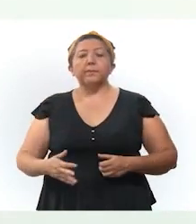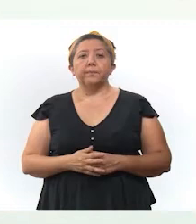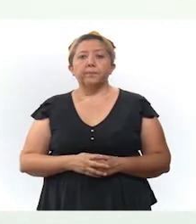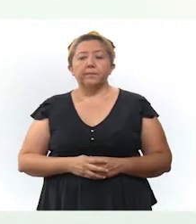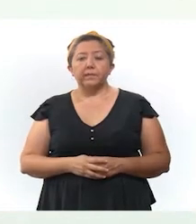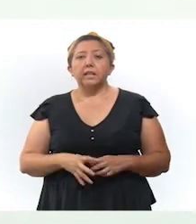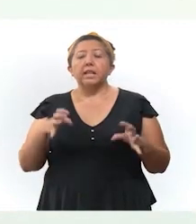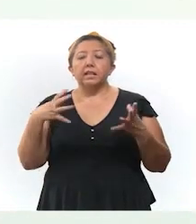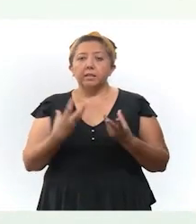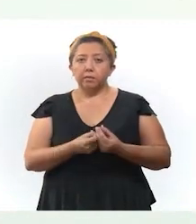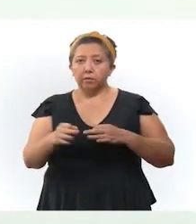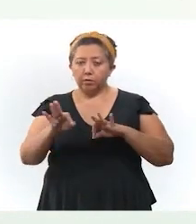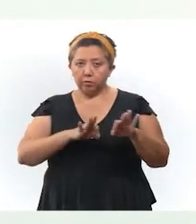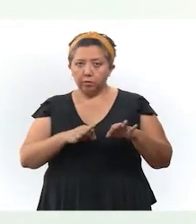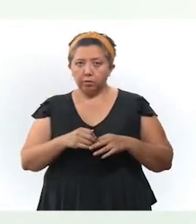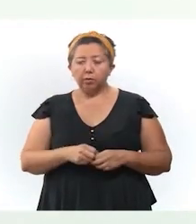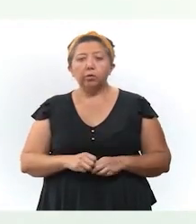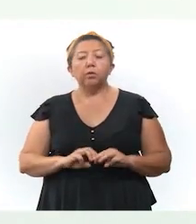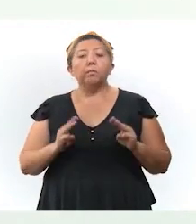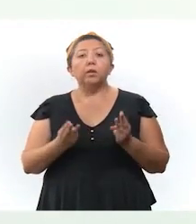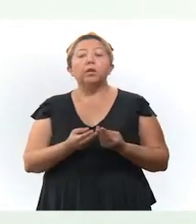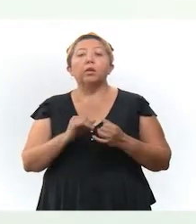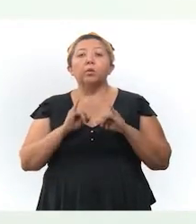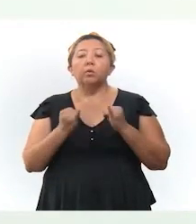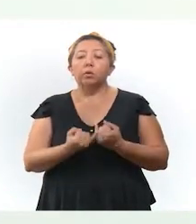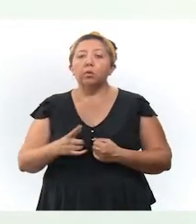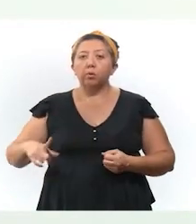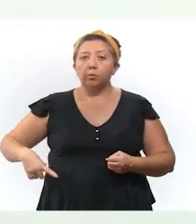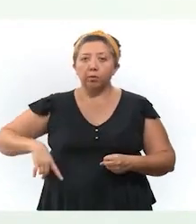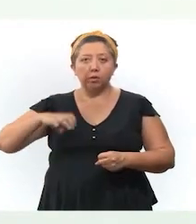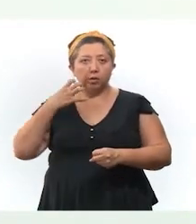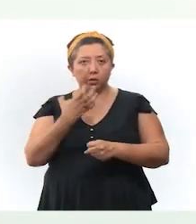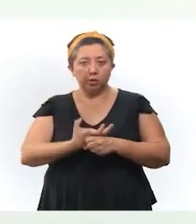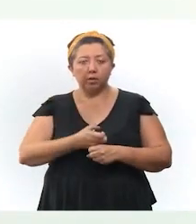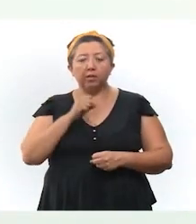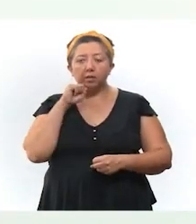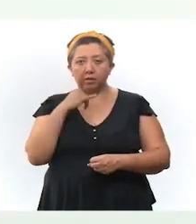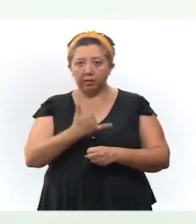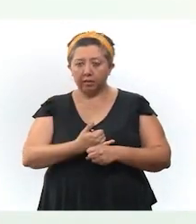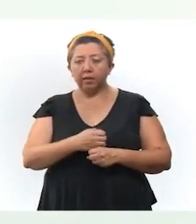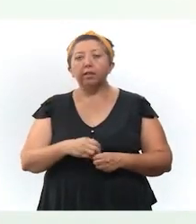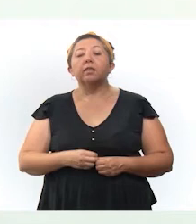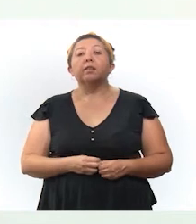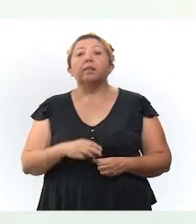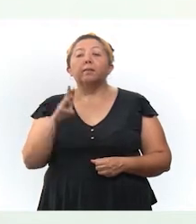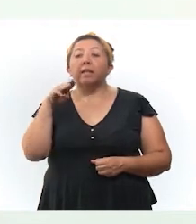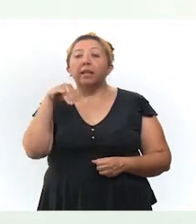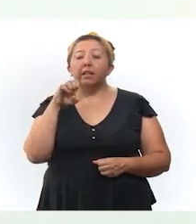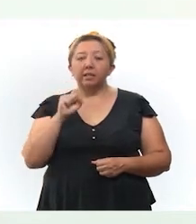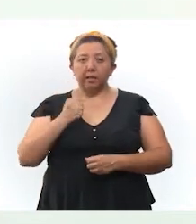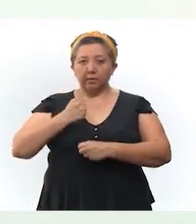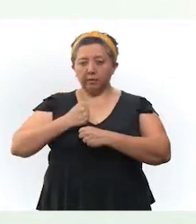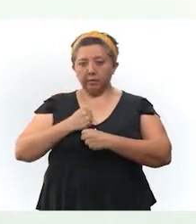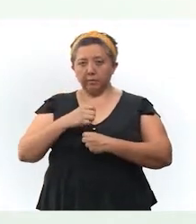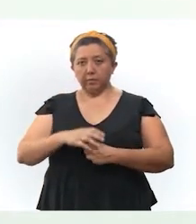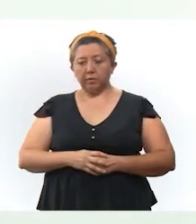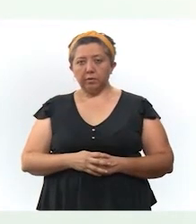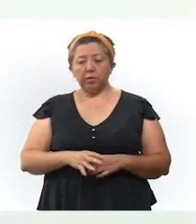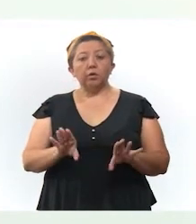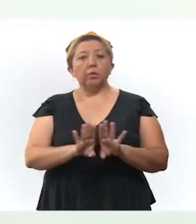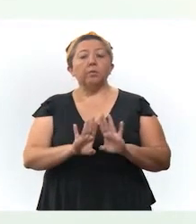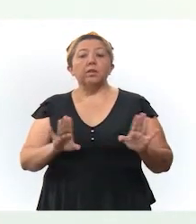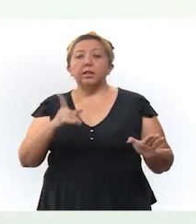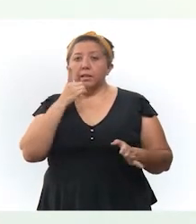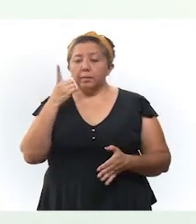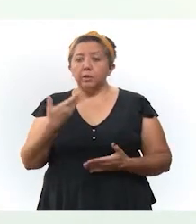familias. Estamos trabajando de manera conjunta el Gobierno del Estado, la Secretaría del Bienestar y las Fuerzas Armadas. Como